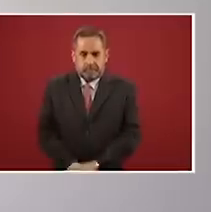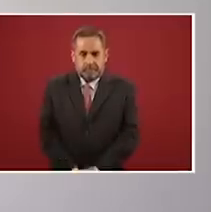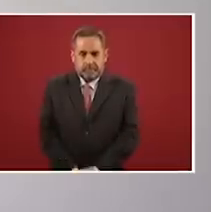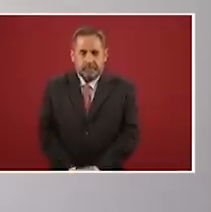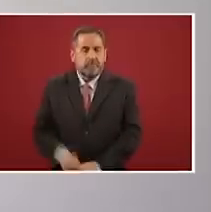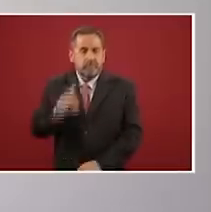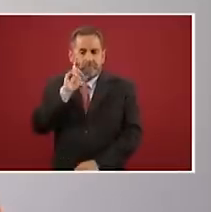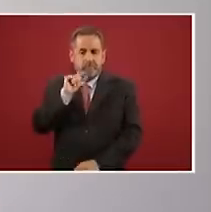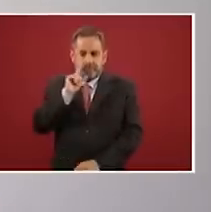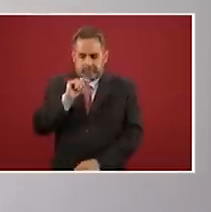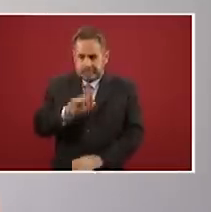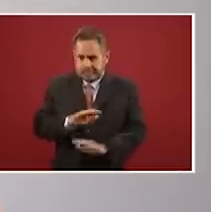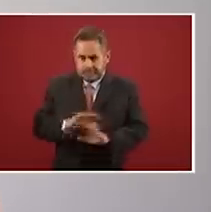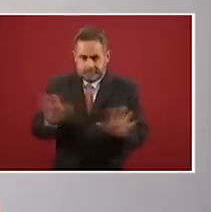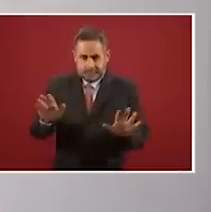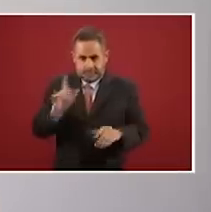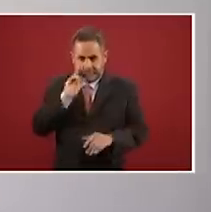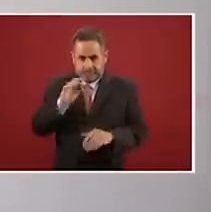Mañana,